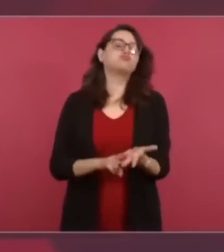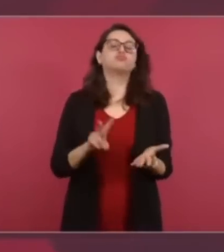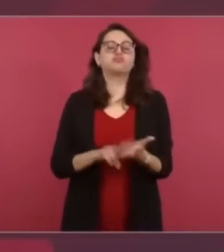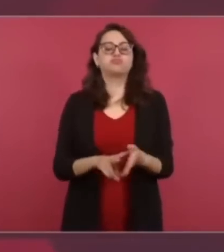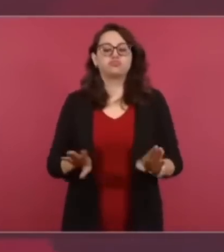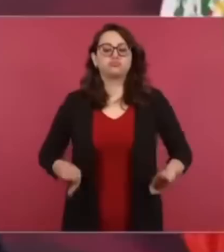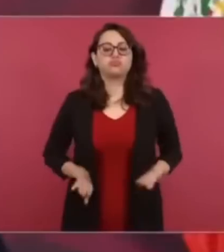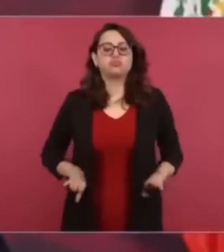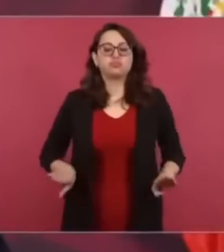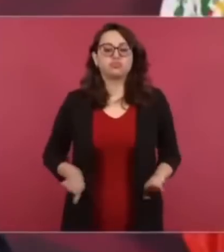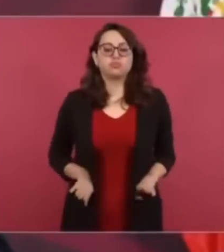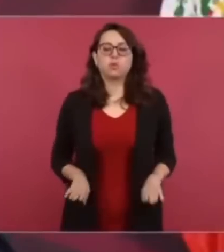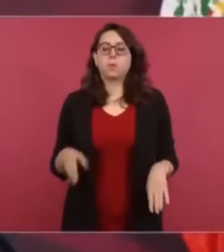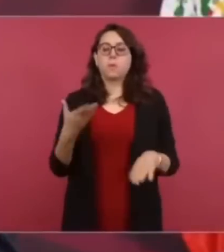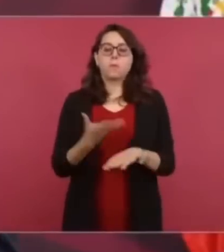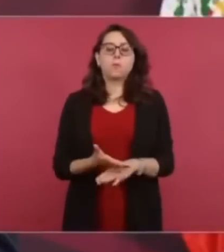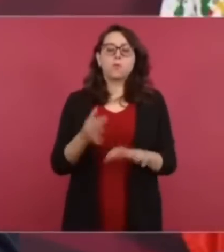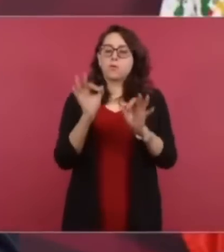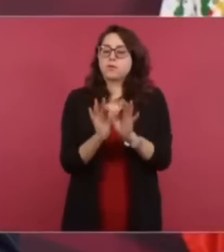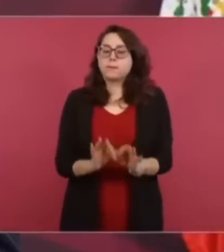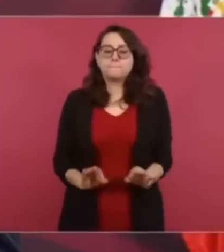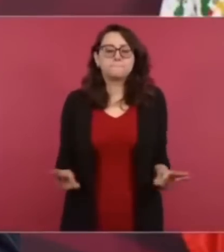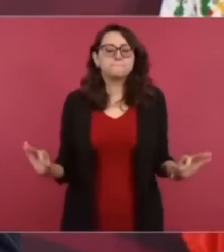son importantísimos.